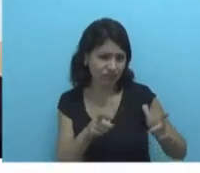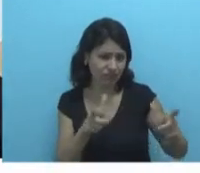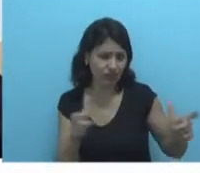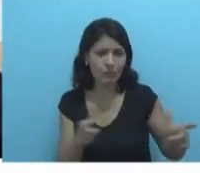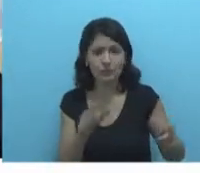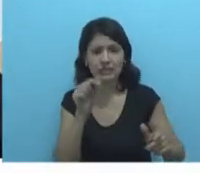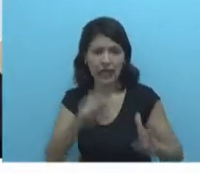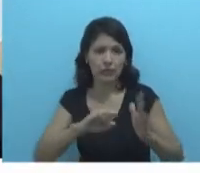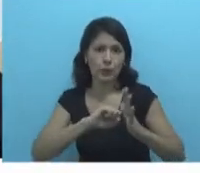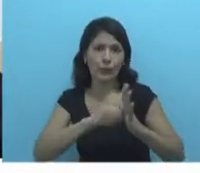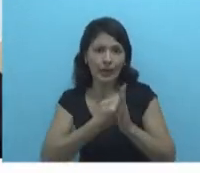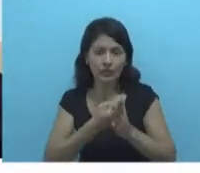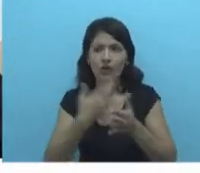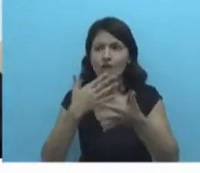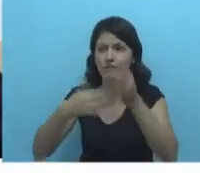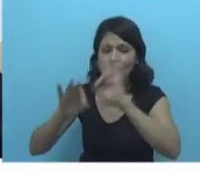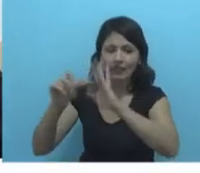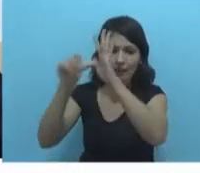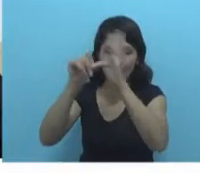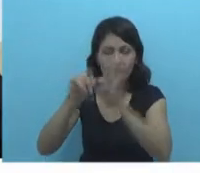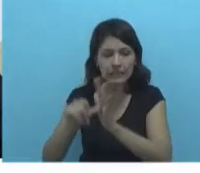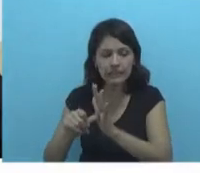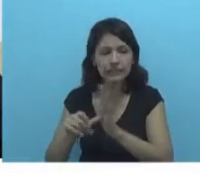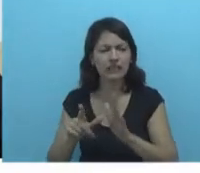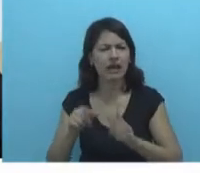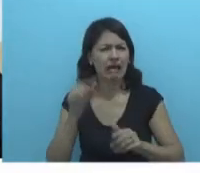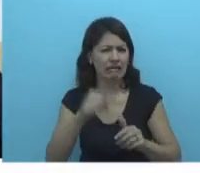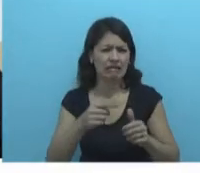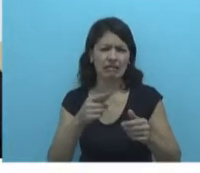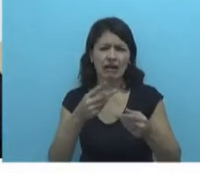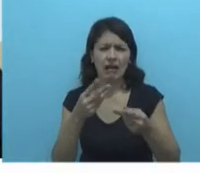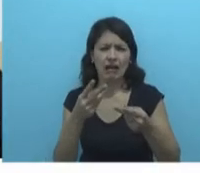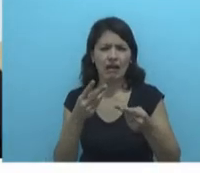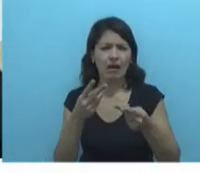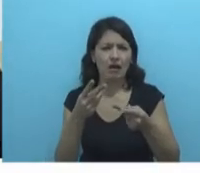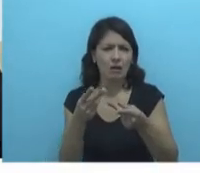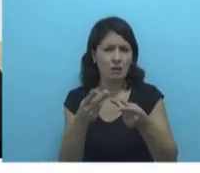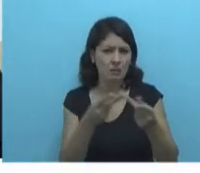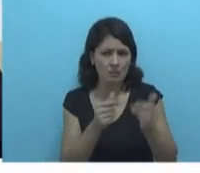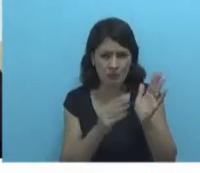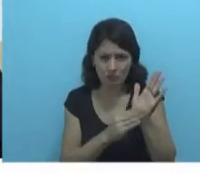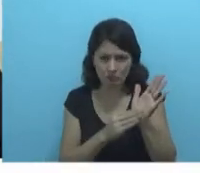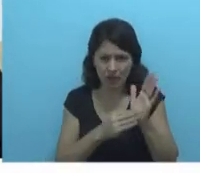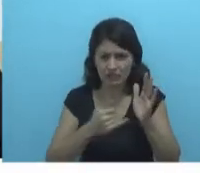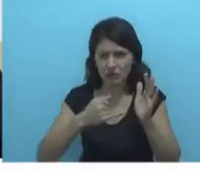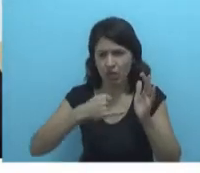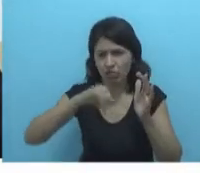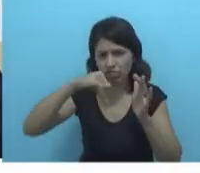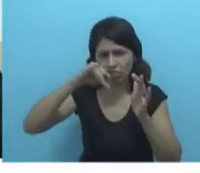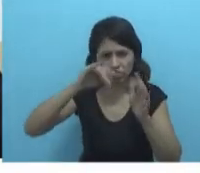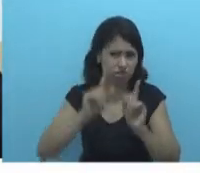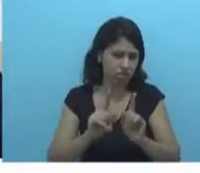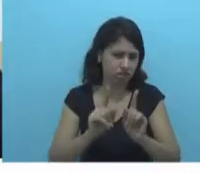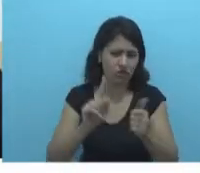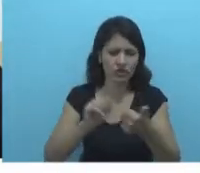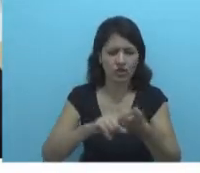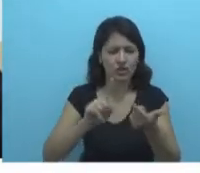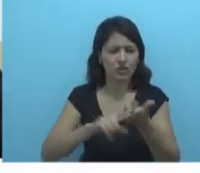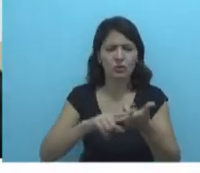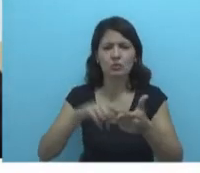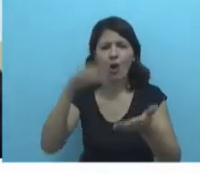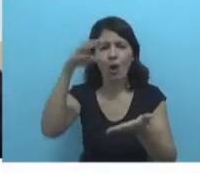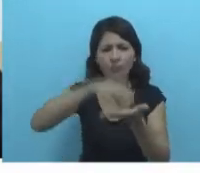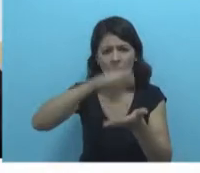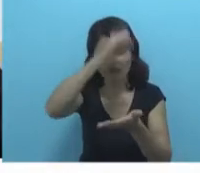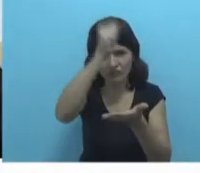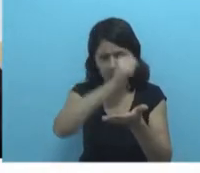solo que desaparecieron un montón de frigoríficos, que se perdieron miles de millones de dólares de exportación, que